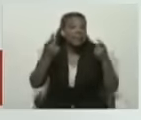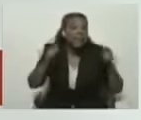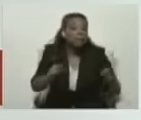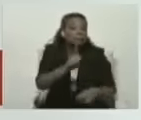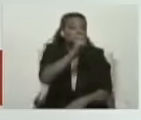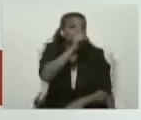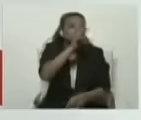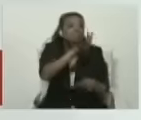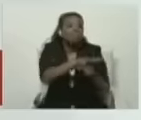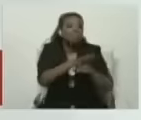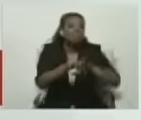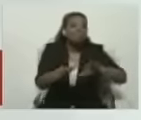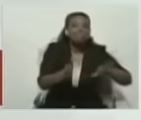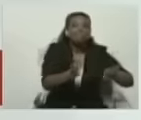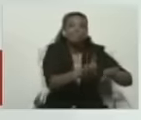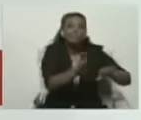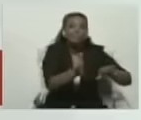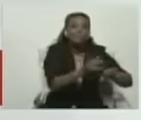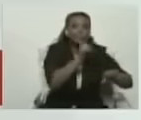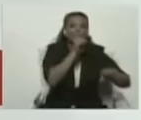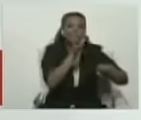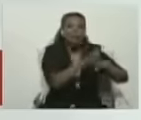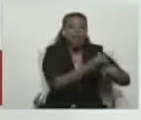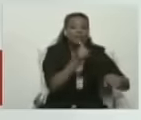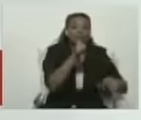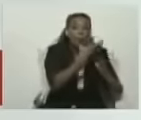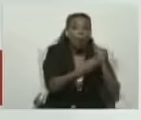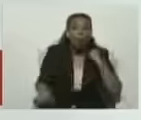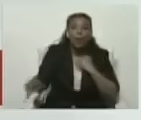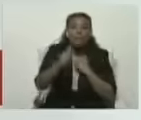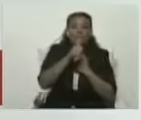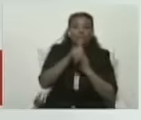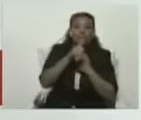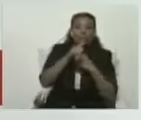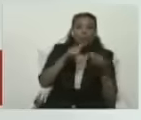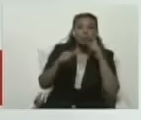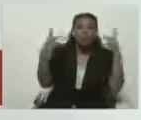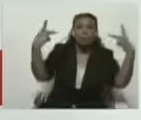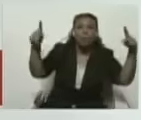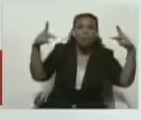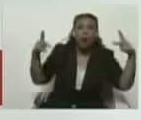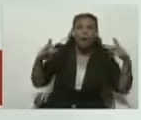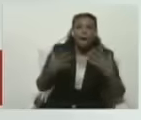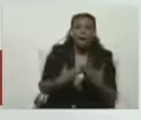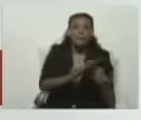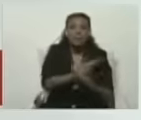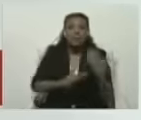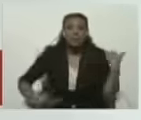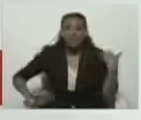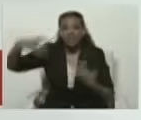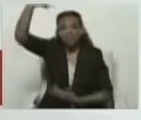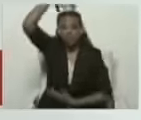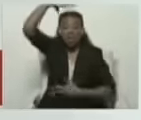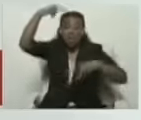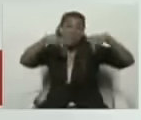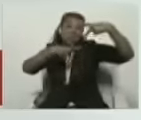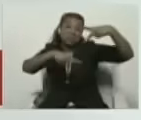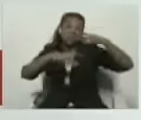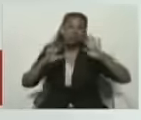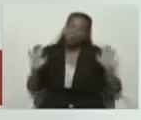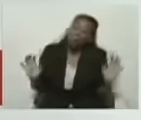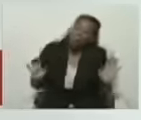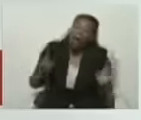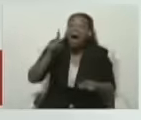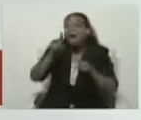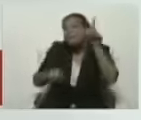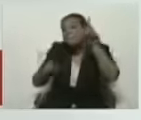ocultar. A veces se cuelan noticias como titular al presidente Maduro como el rey del TikTok. A